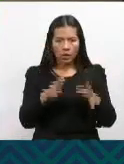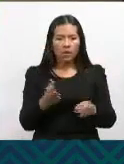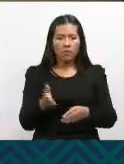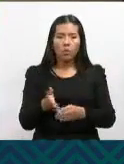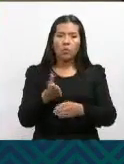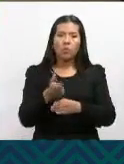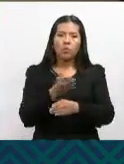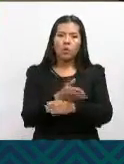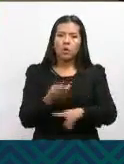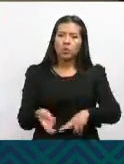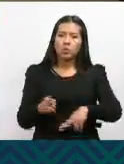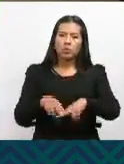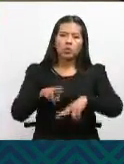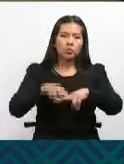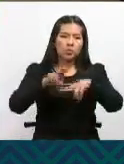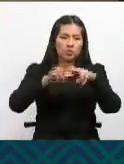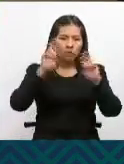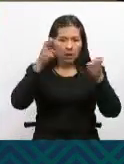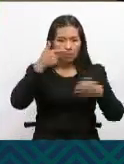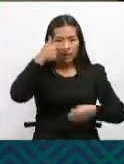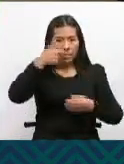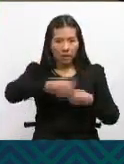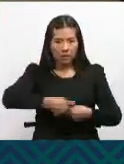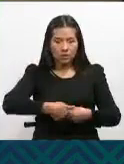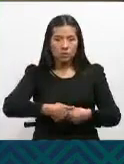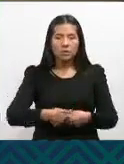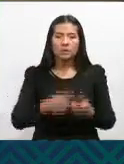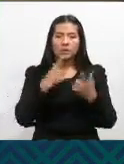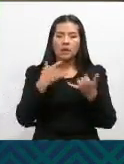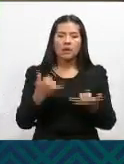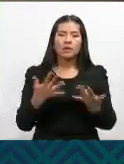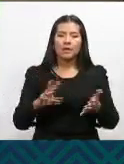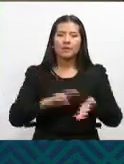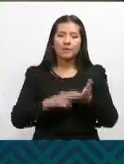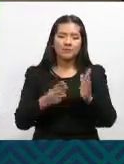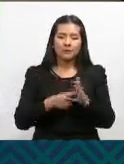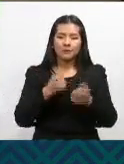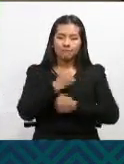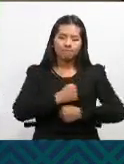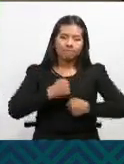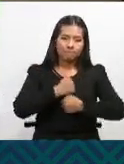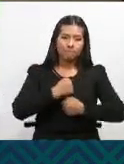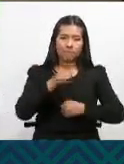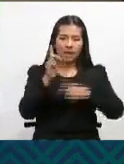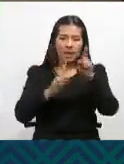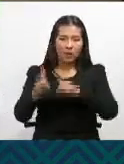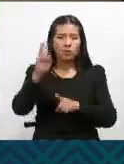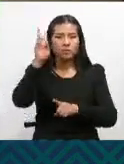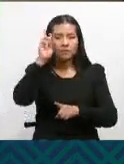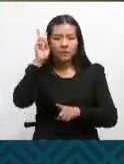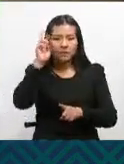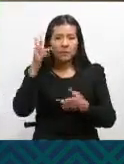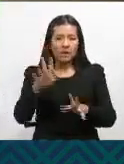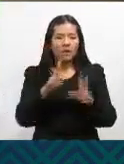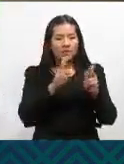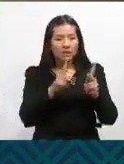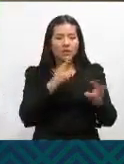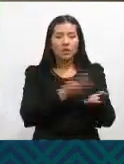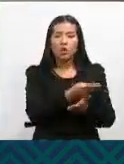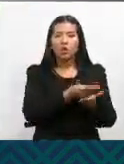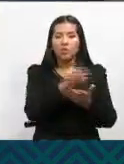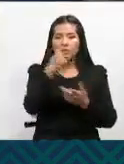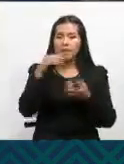que se ha tenido en los combustibles tiene un efecto lastimosamente qué la salida de los